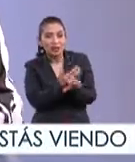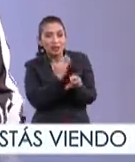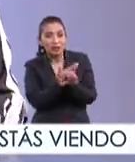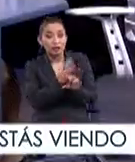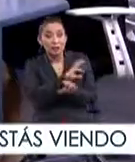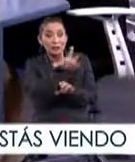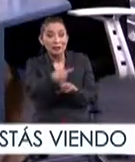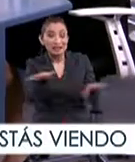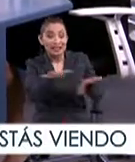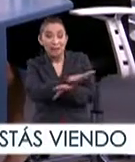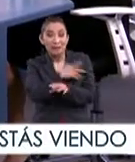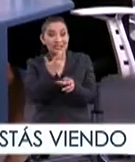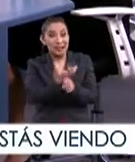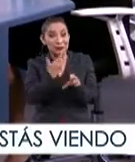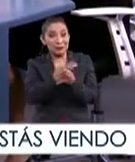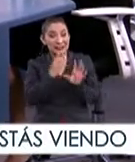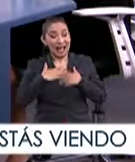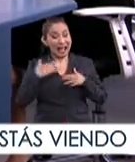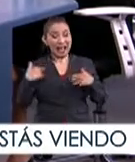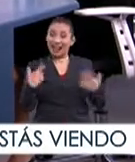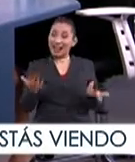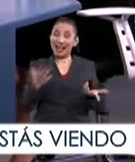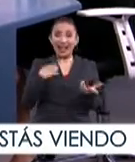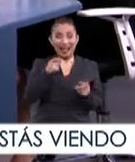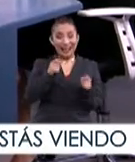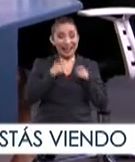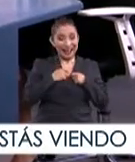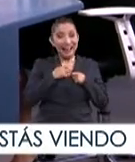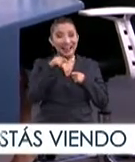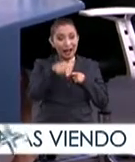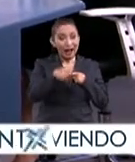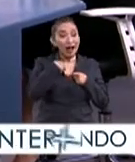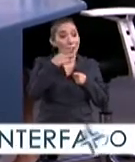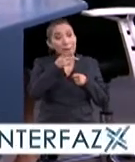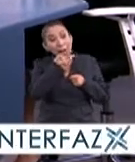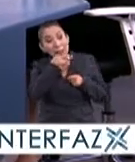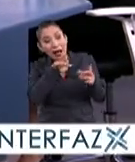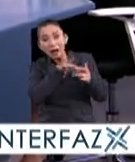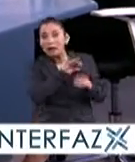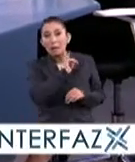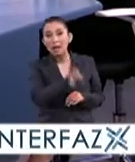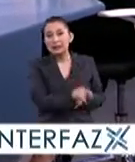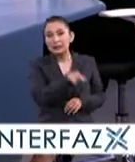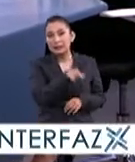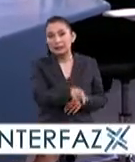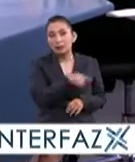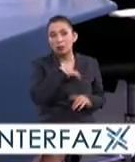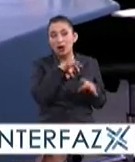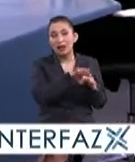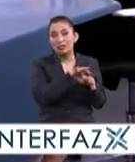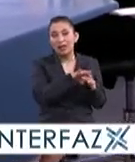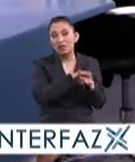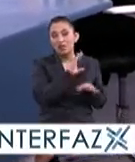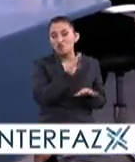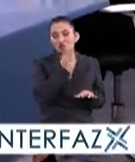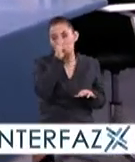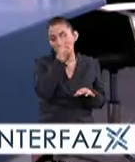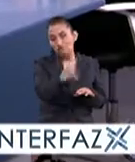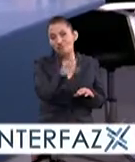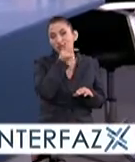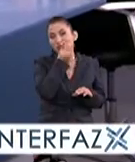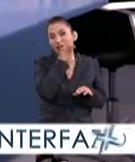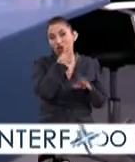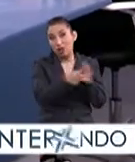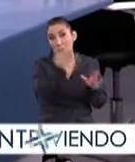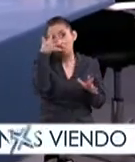naturalizas, absolutamente puedes pedir a tus padres. Bueno, si tú obtuviste tu residencia a través de esa vía, es imposible, es como un candadito que ponen. Pero sí, es algo